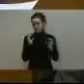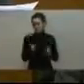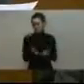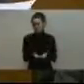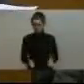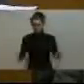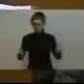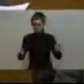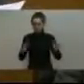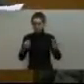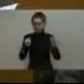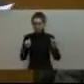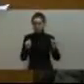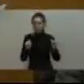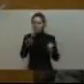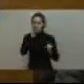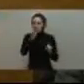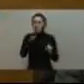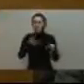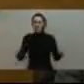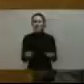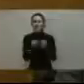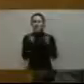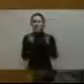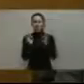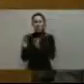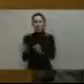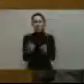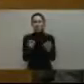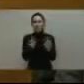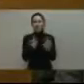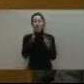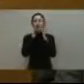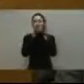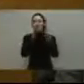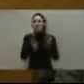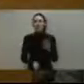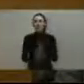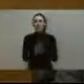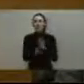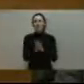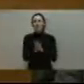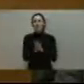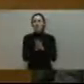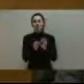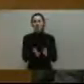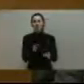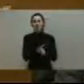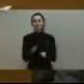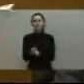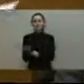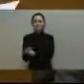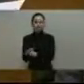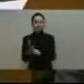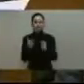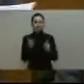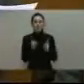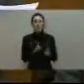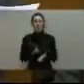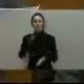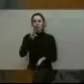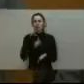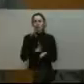de parte a parte. Prometa acciones concretas, pero reales. Mantenga lo que hay. no ande tapando boquetes cada vez que hay un